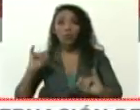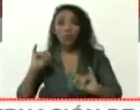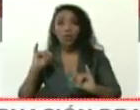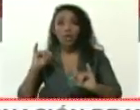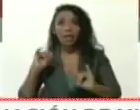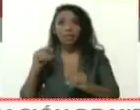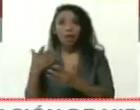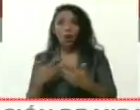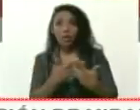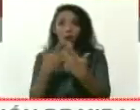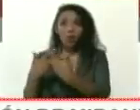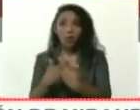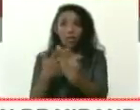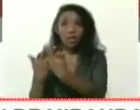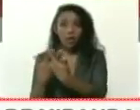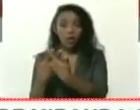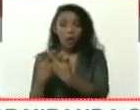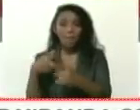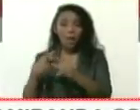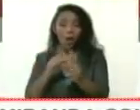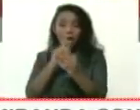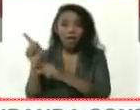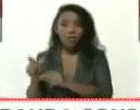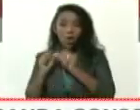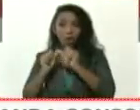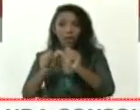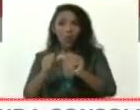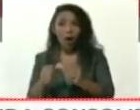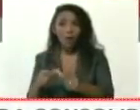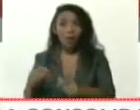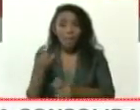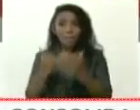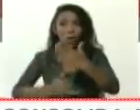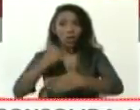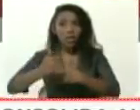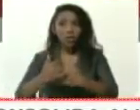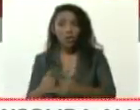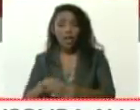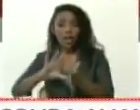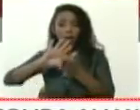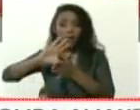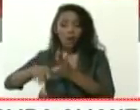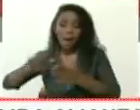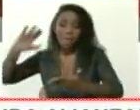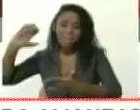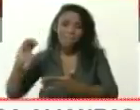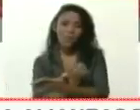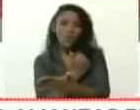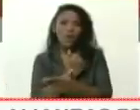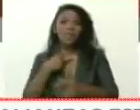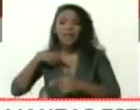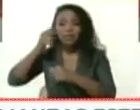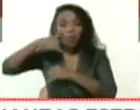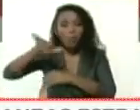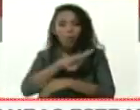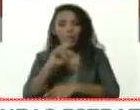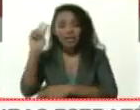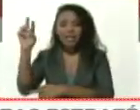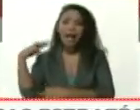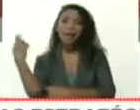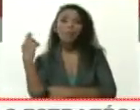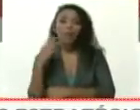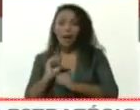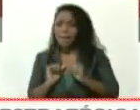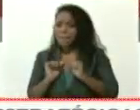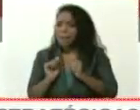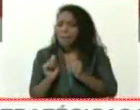Estados Unidos, pero ellos siguieron con su proyecto de arrebatar la soberanía de esos pueblos, de esa república recién creada, e